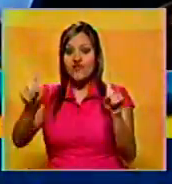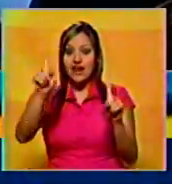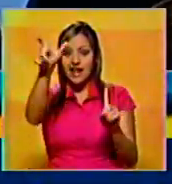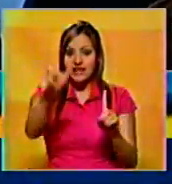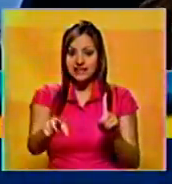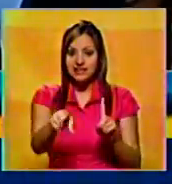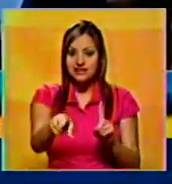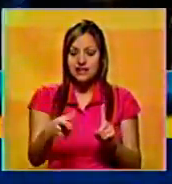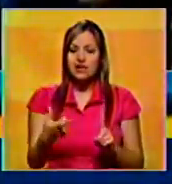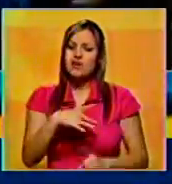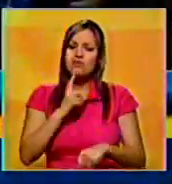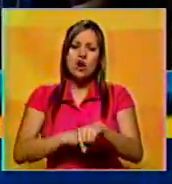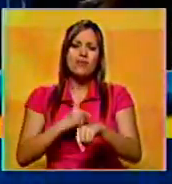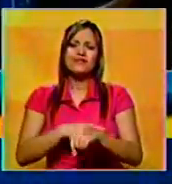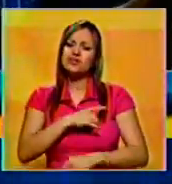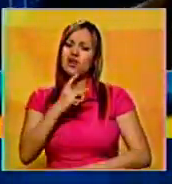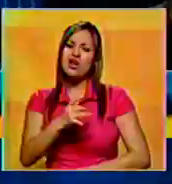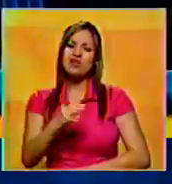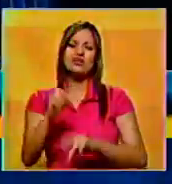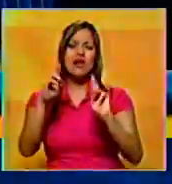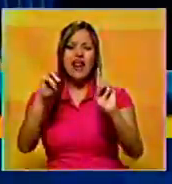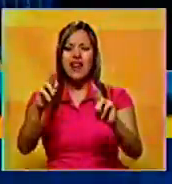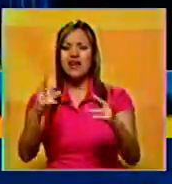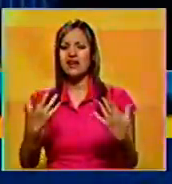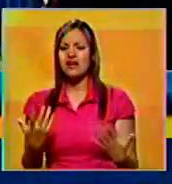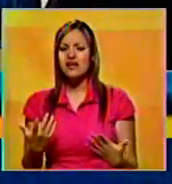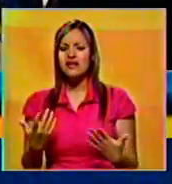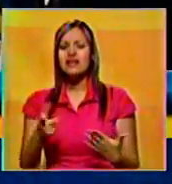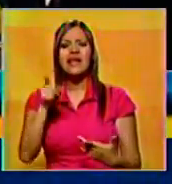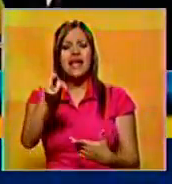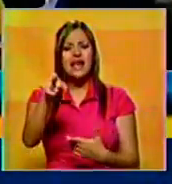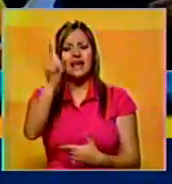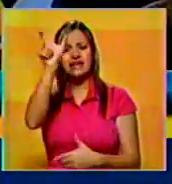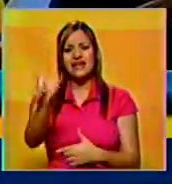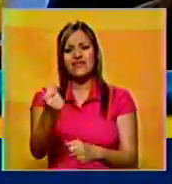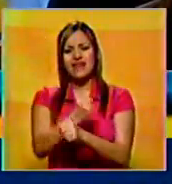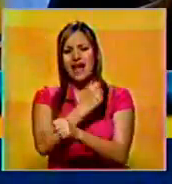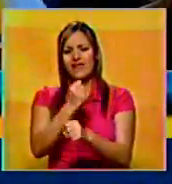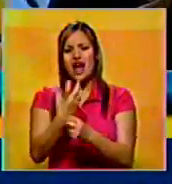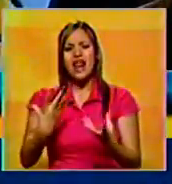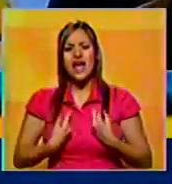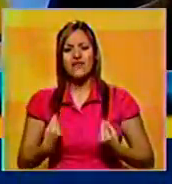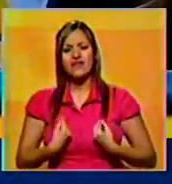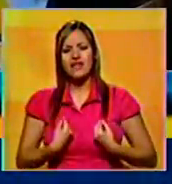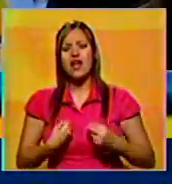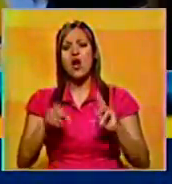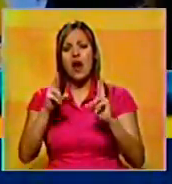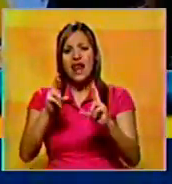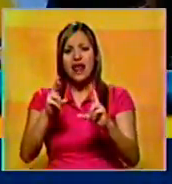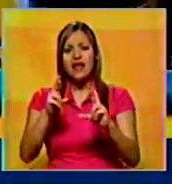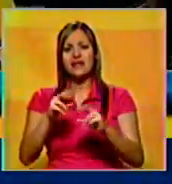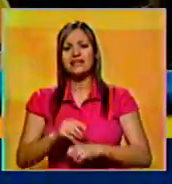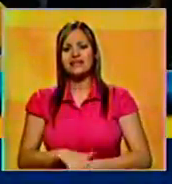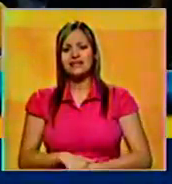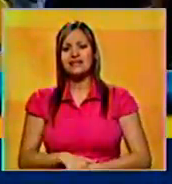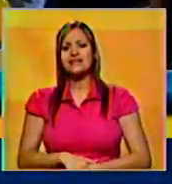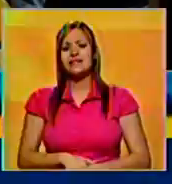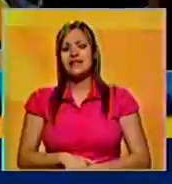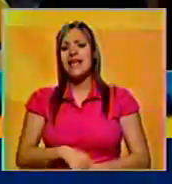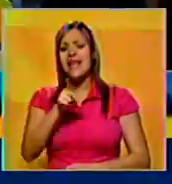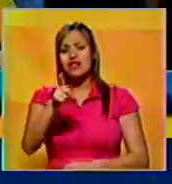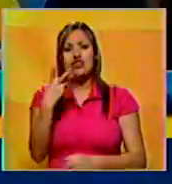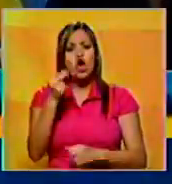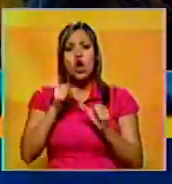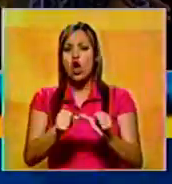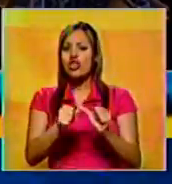este es un momento muy doloroso. Ojalá su labor en la vida haya servido también para que estas cosas no